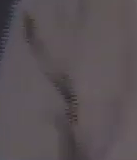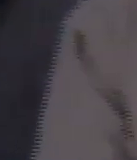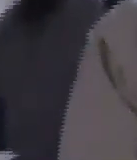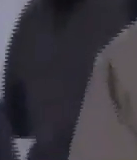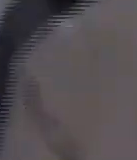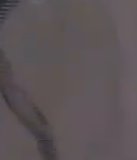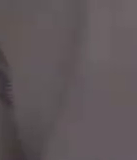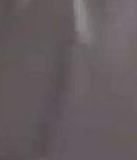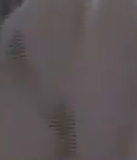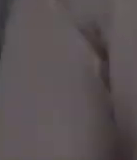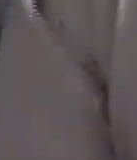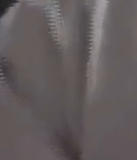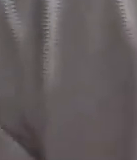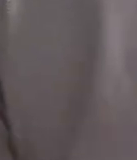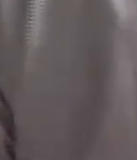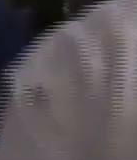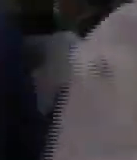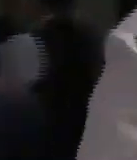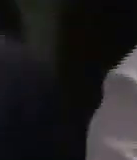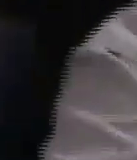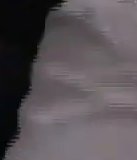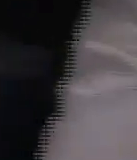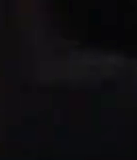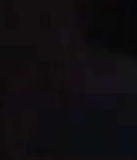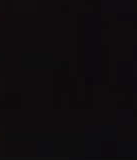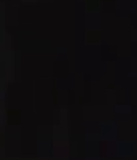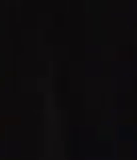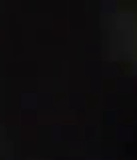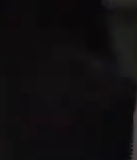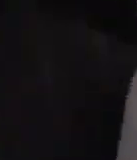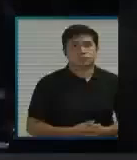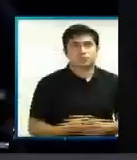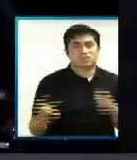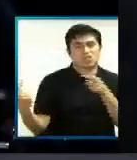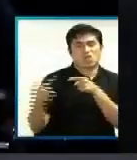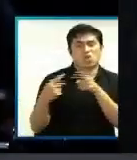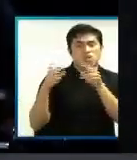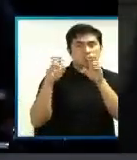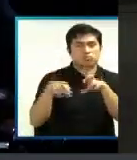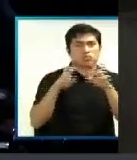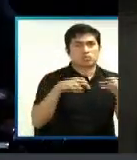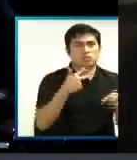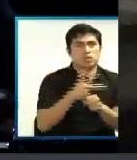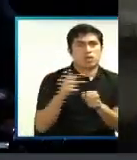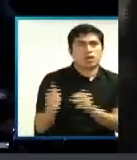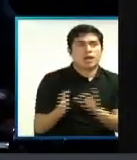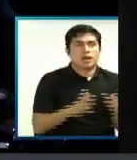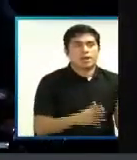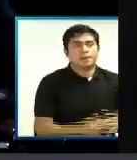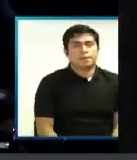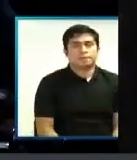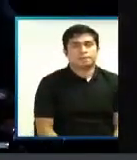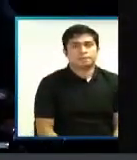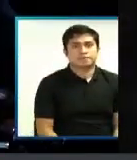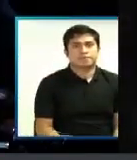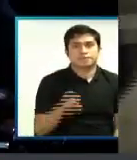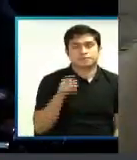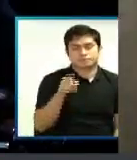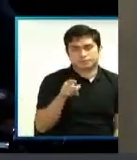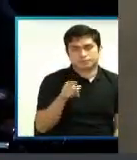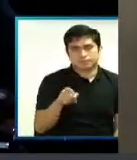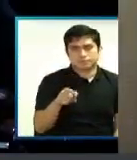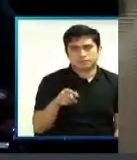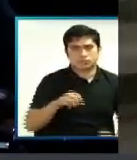la República. Llevamos un repaso. La presidenta Rivera, a la que vemos en este momento de espaldas, acaba de salir de una pequeña reunión con representantes de